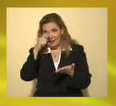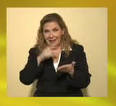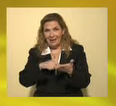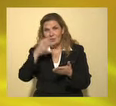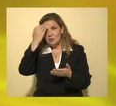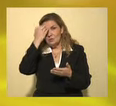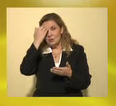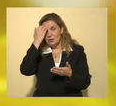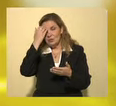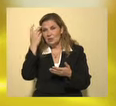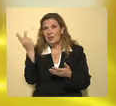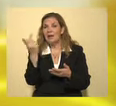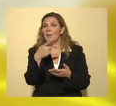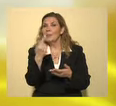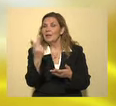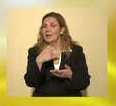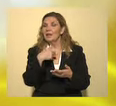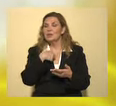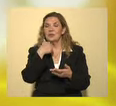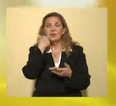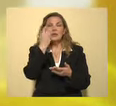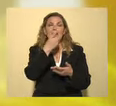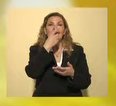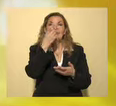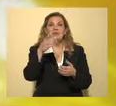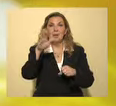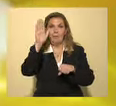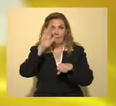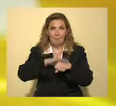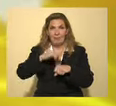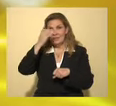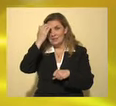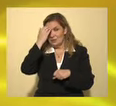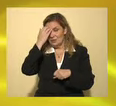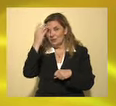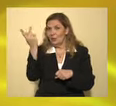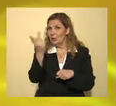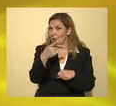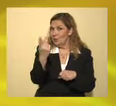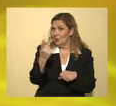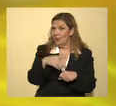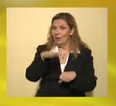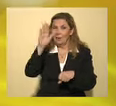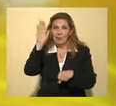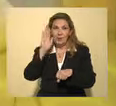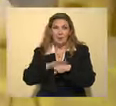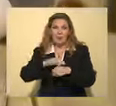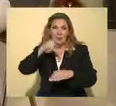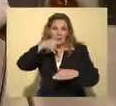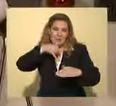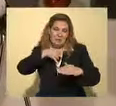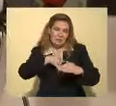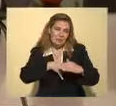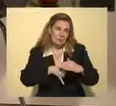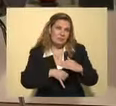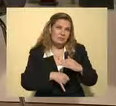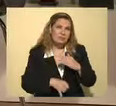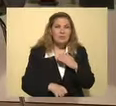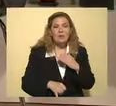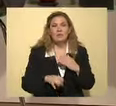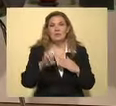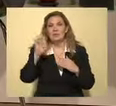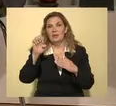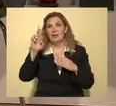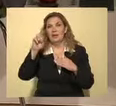a la pareja. Y quiero decirles a todos que entre más conozco a mi pareja, más profundo estoy cavando la tumba del